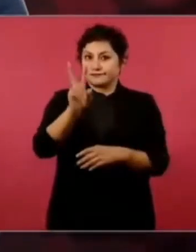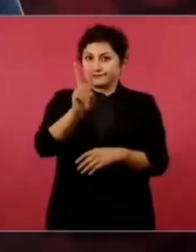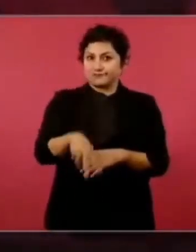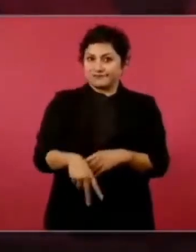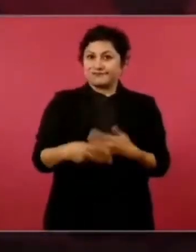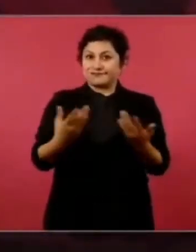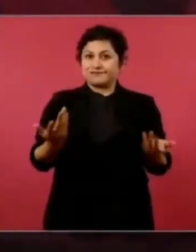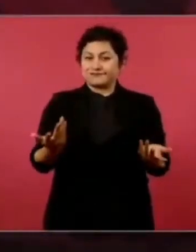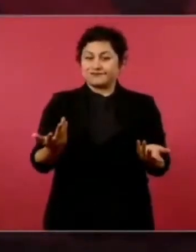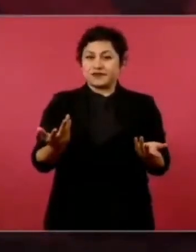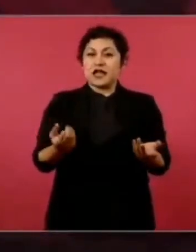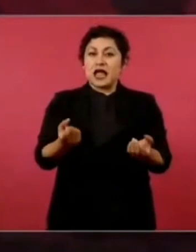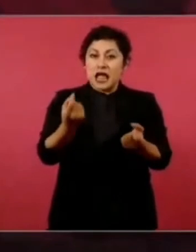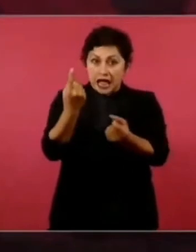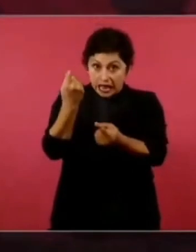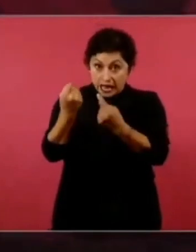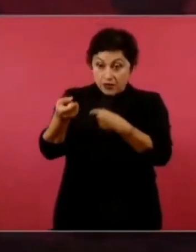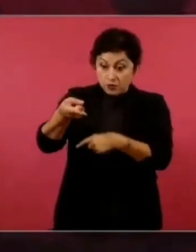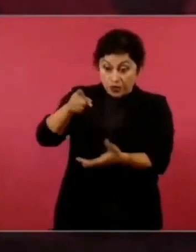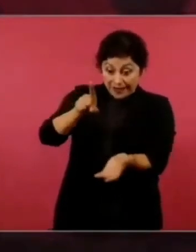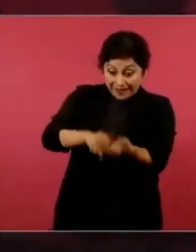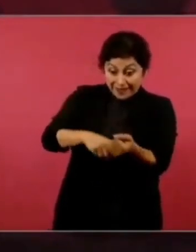defensores a ultranza